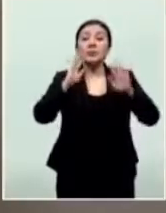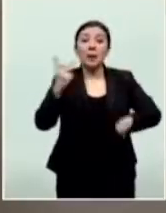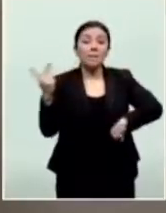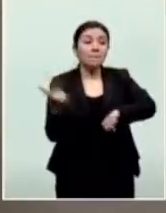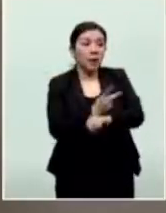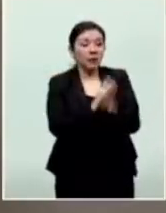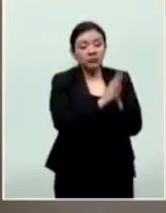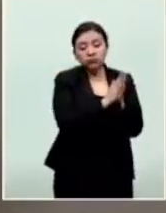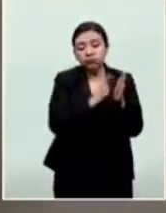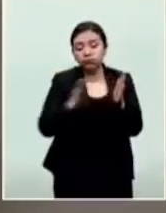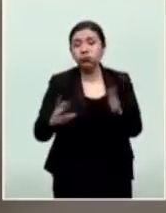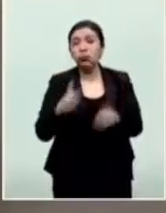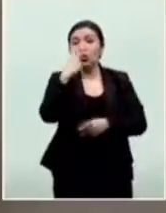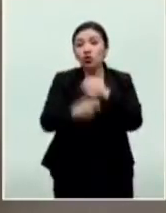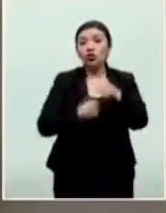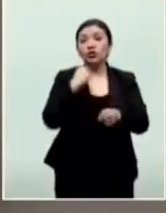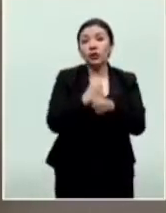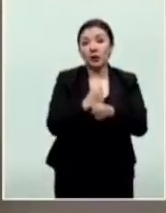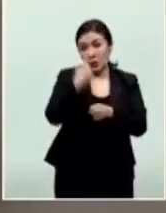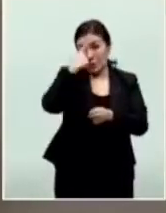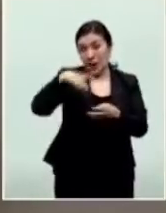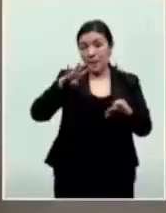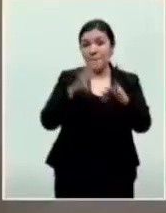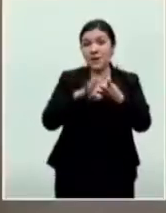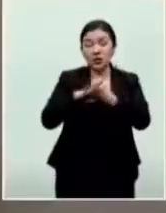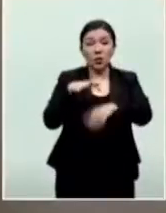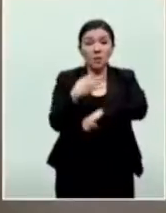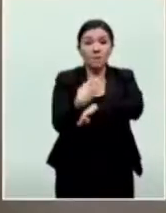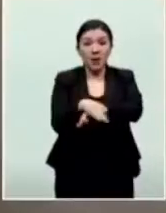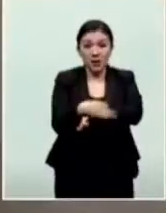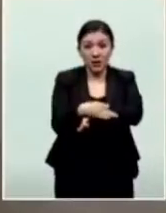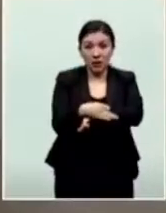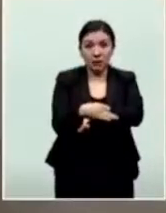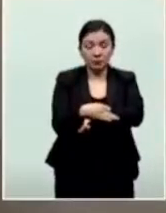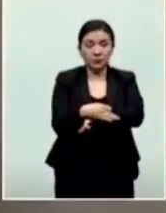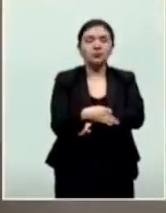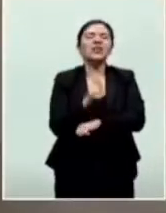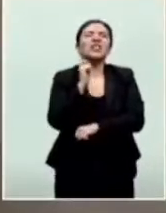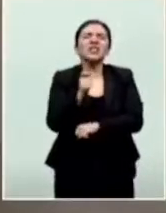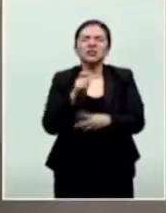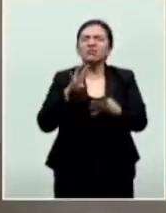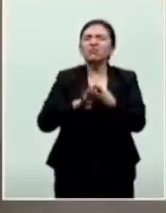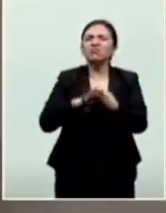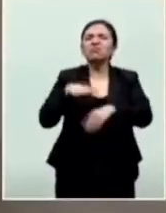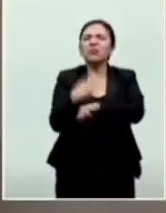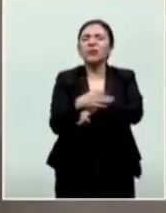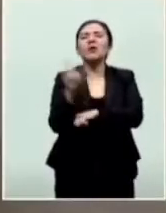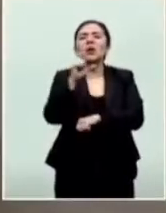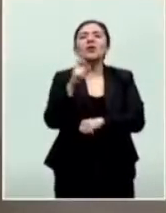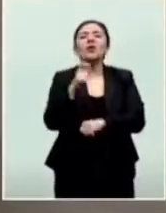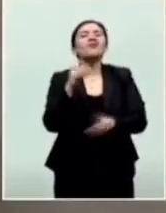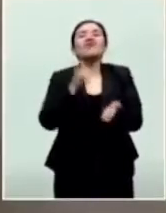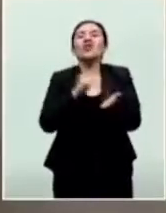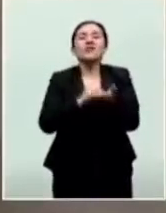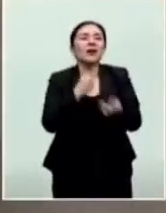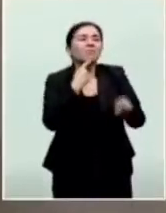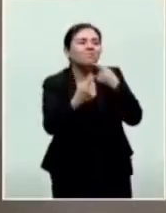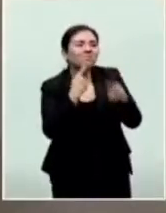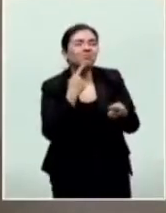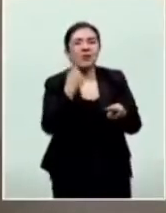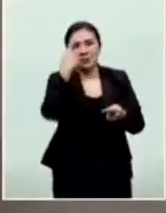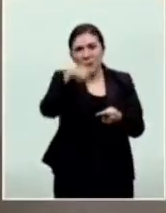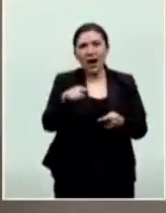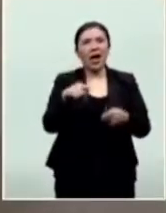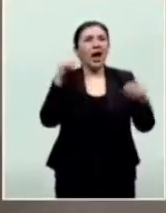2 años de la prisión preventiva, refiriéndose al sistema penal acusatorio,